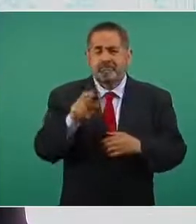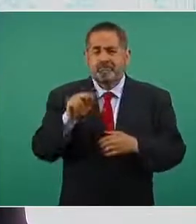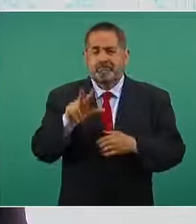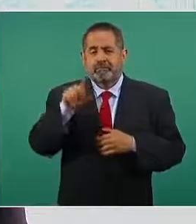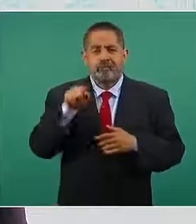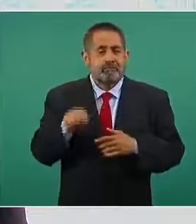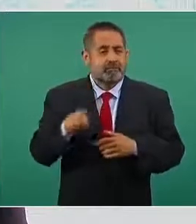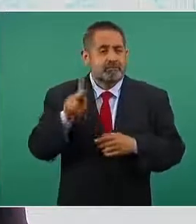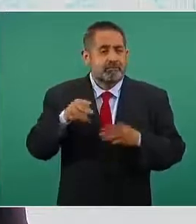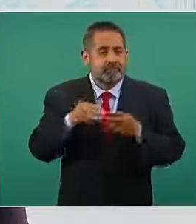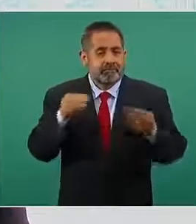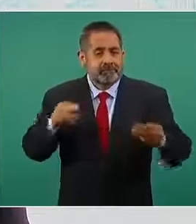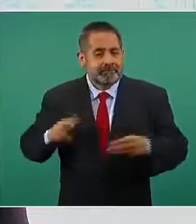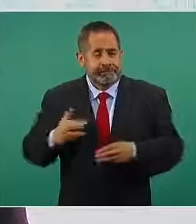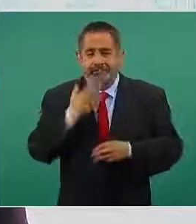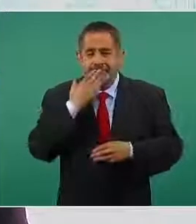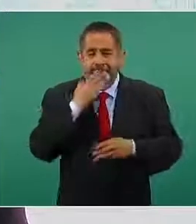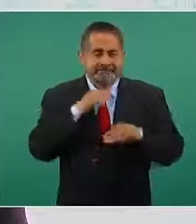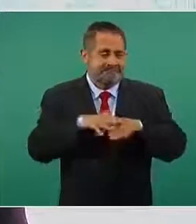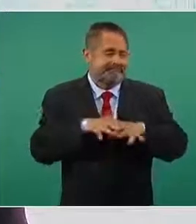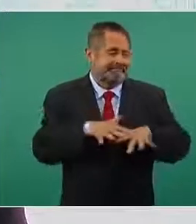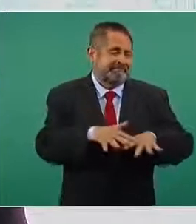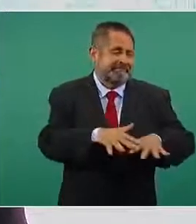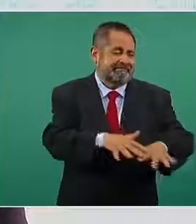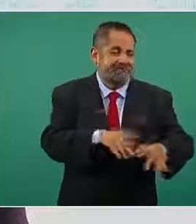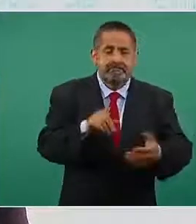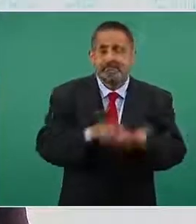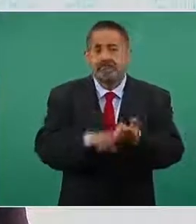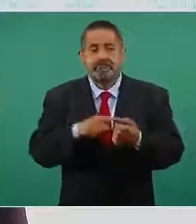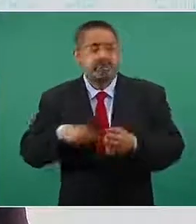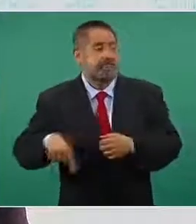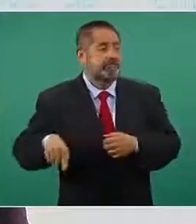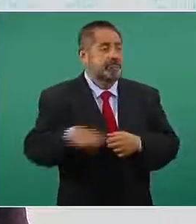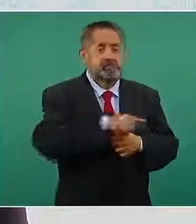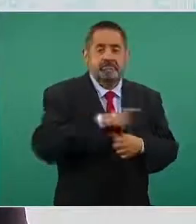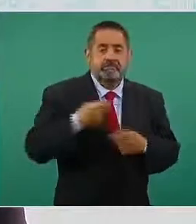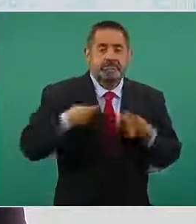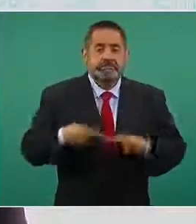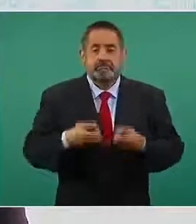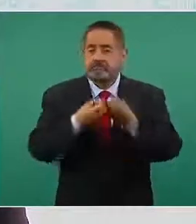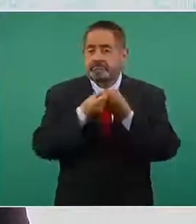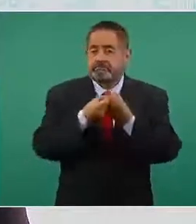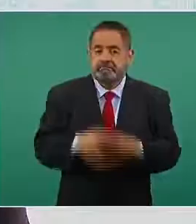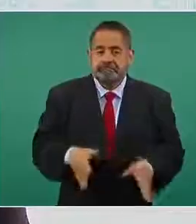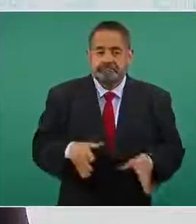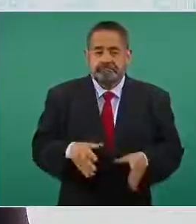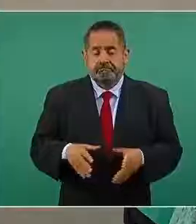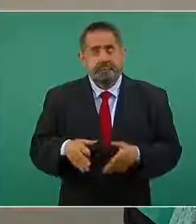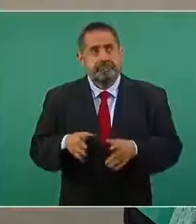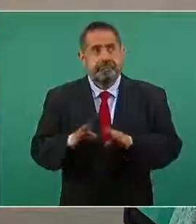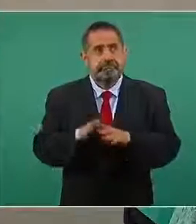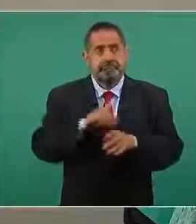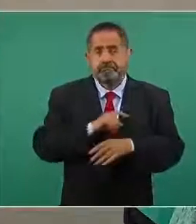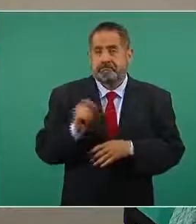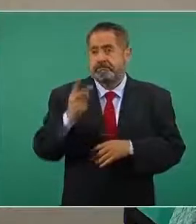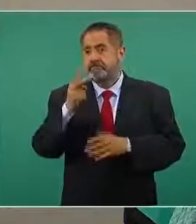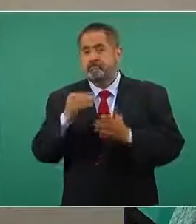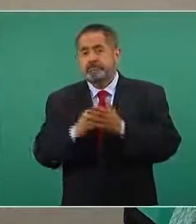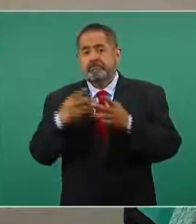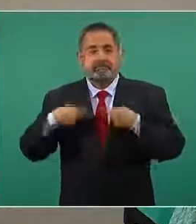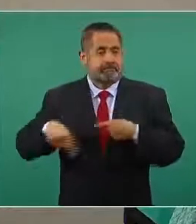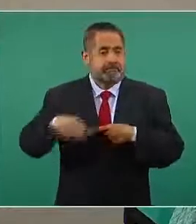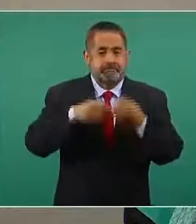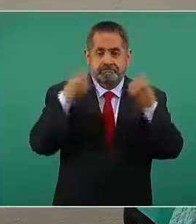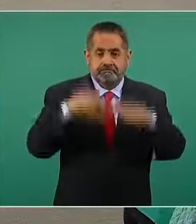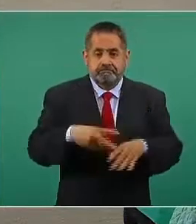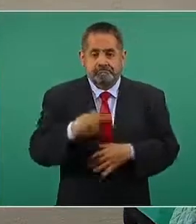288.8 kilómetros del río Sonora, afectando económica, social y ambientalmente a más de 22,000